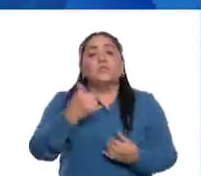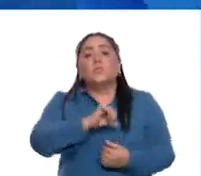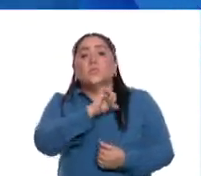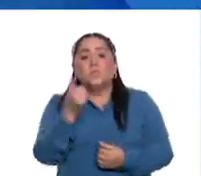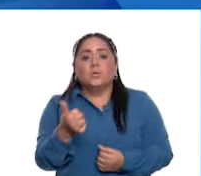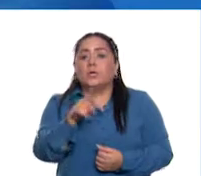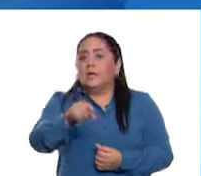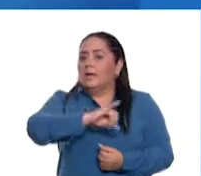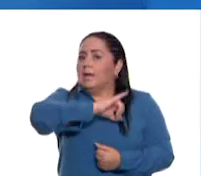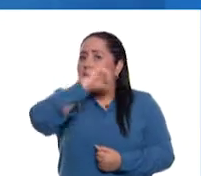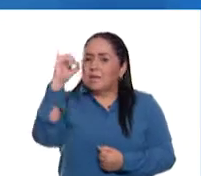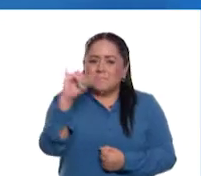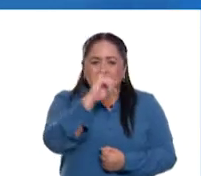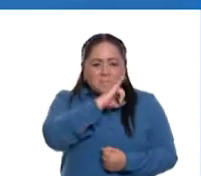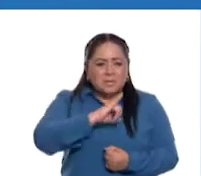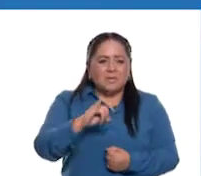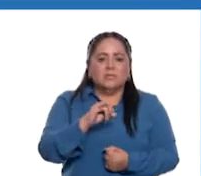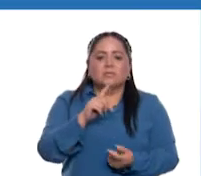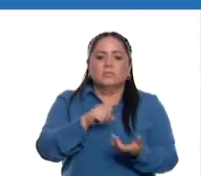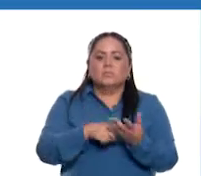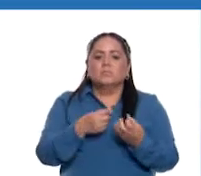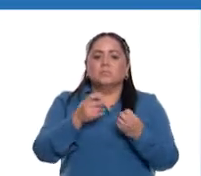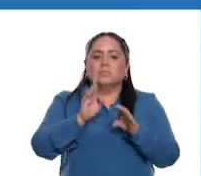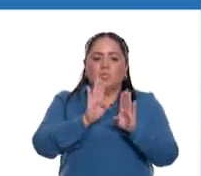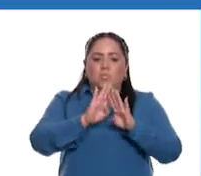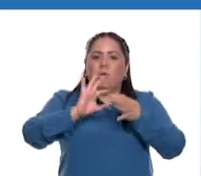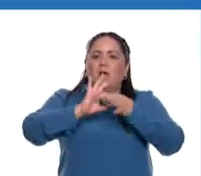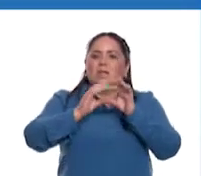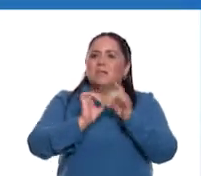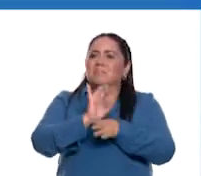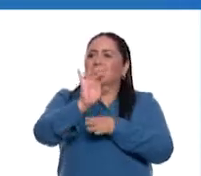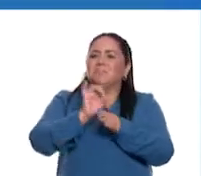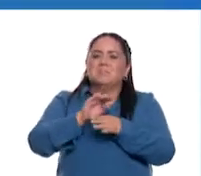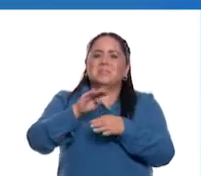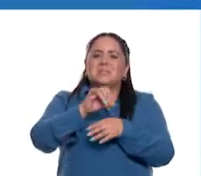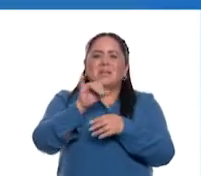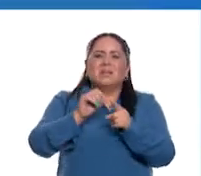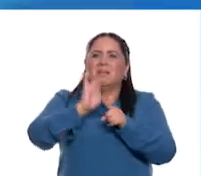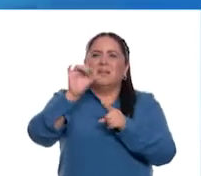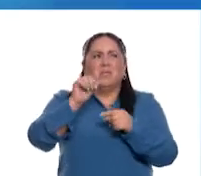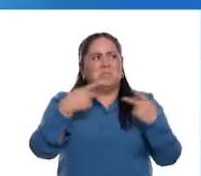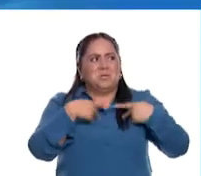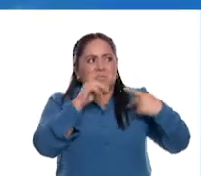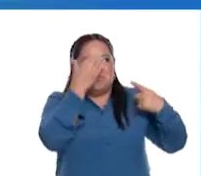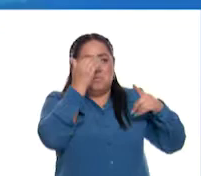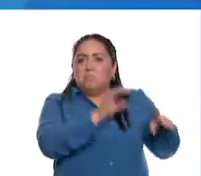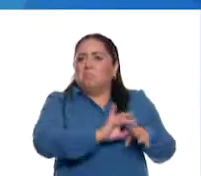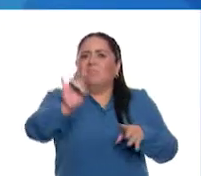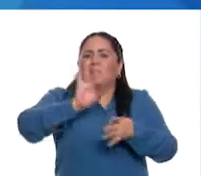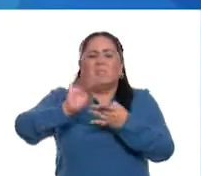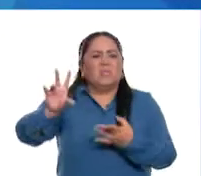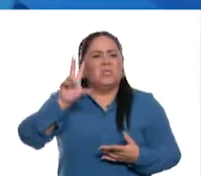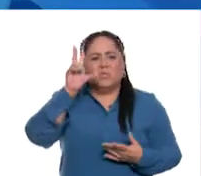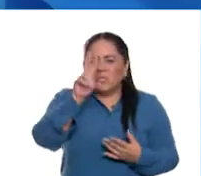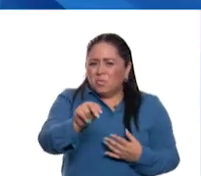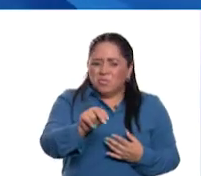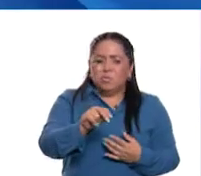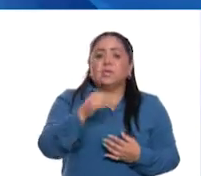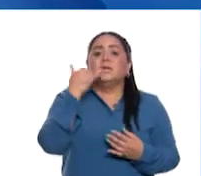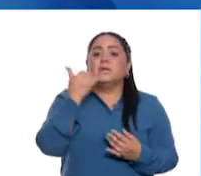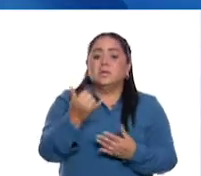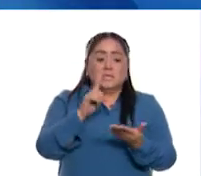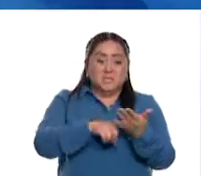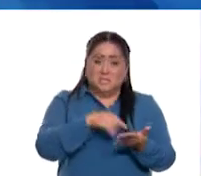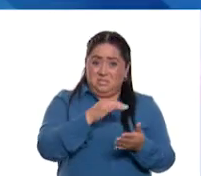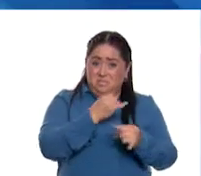último, nunca y por ningún motivo compartas cadenas de mensajes provenientes de personas que no conozcas, y mucho menos si